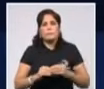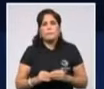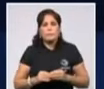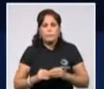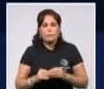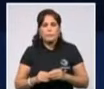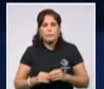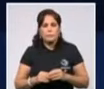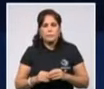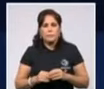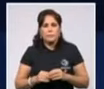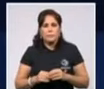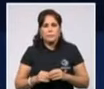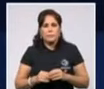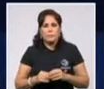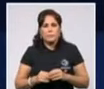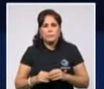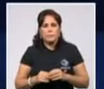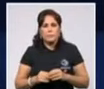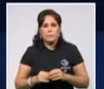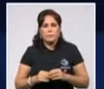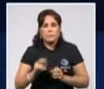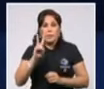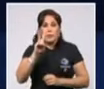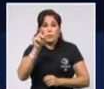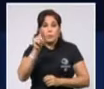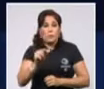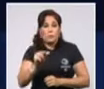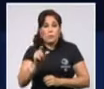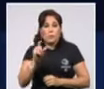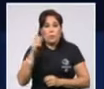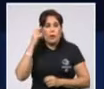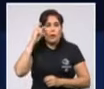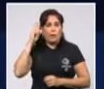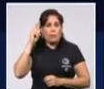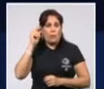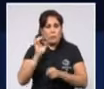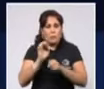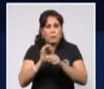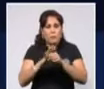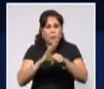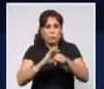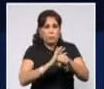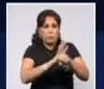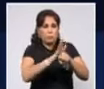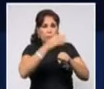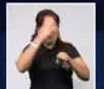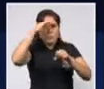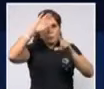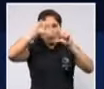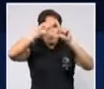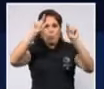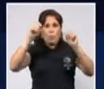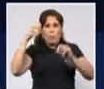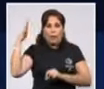3,38%. 2 personas fueron evacuadas al principio de la pandemia. Ayer, un